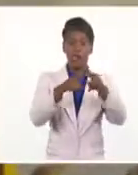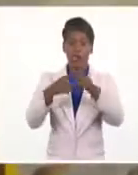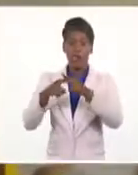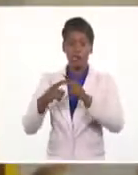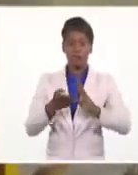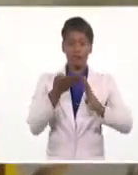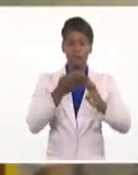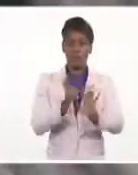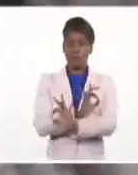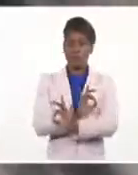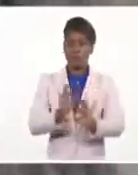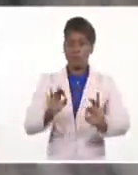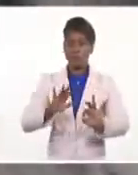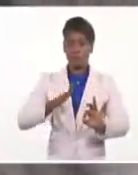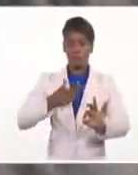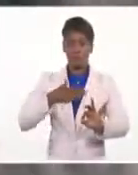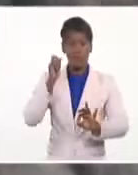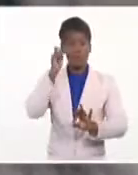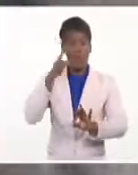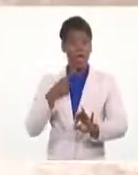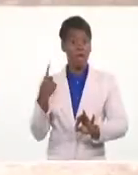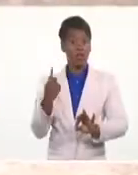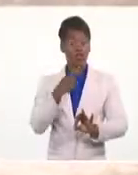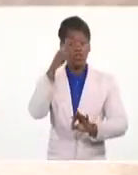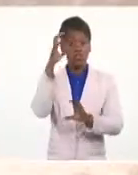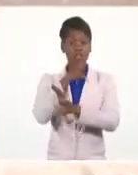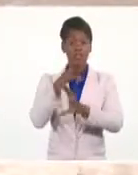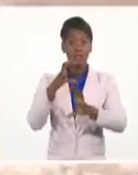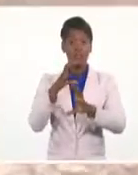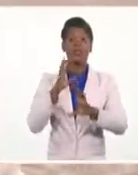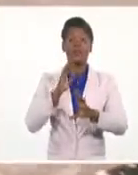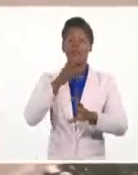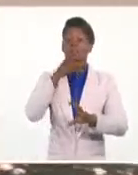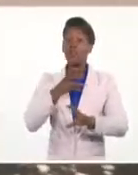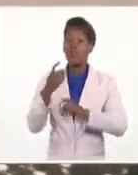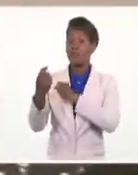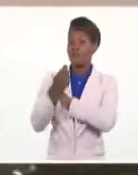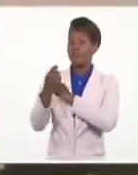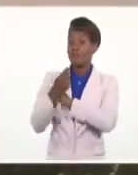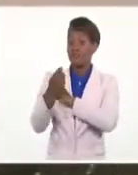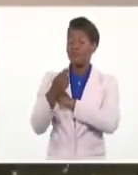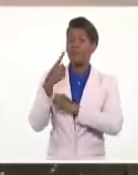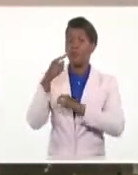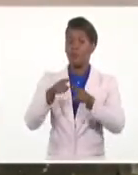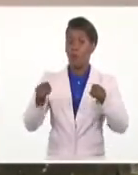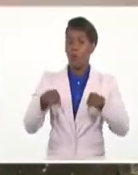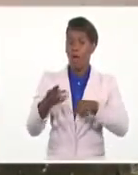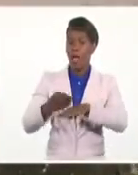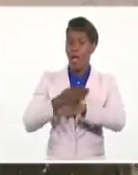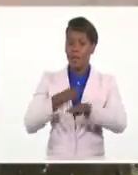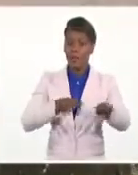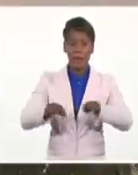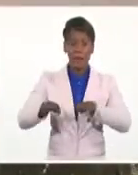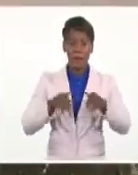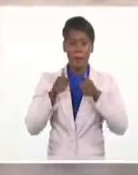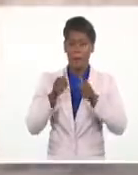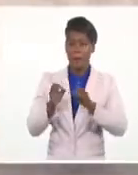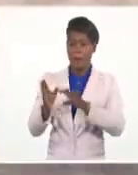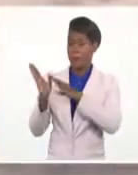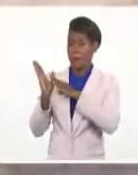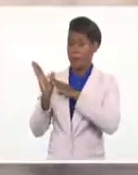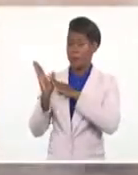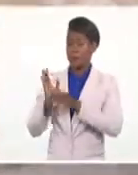el pensamiento y las previsiones de Fidel y de Raúl. La construcción de presas, de grandes